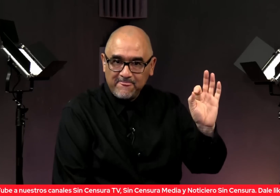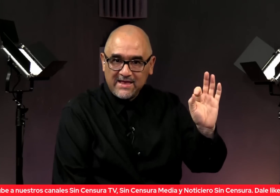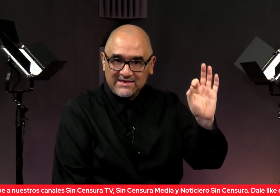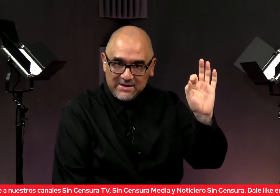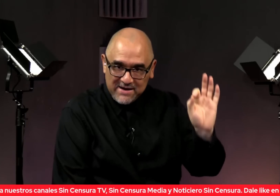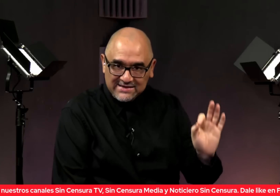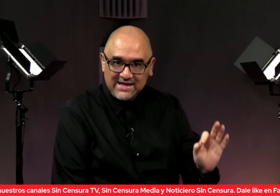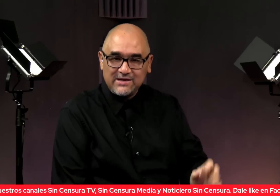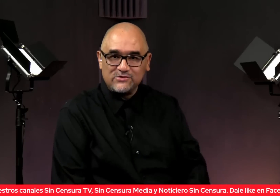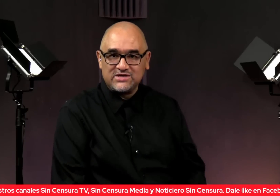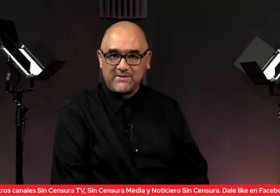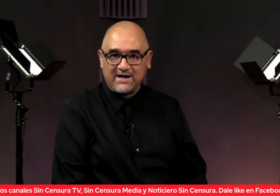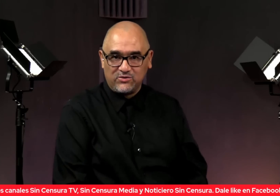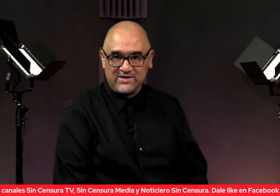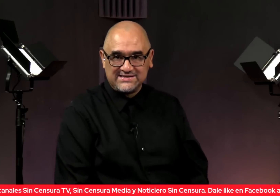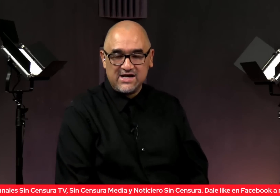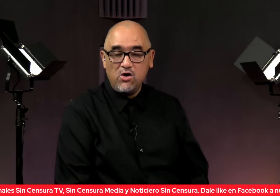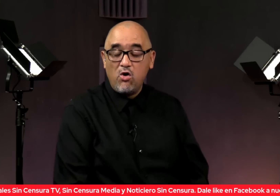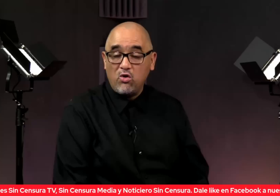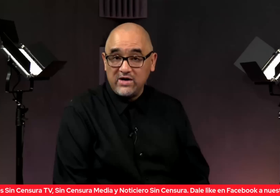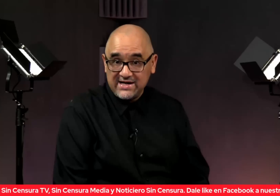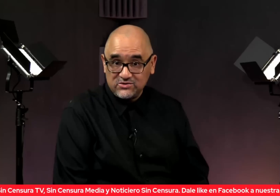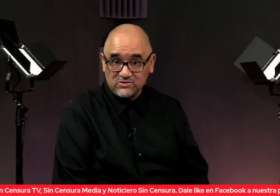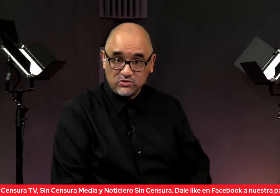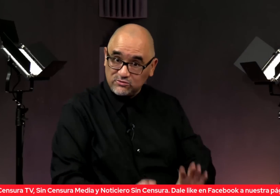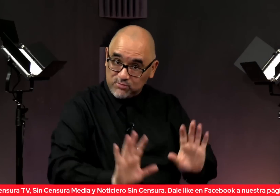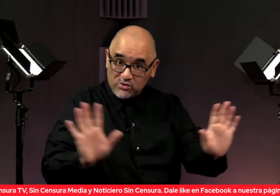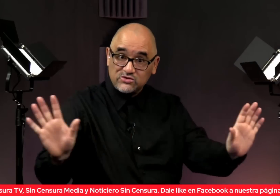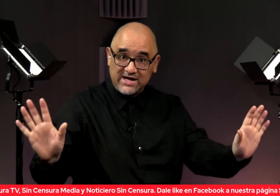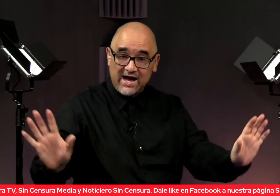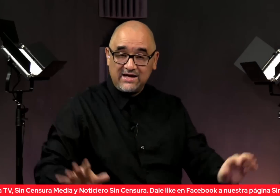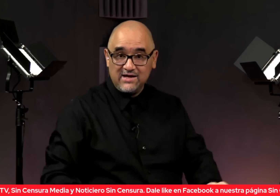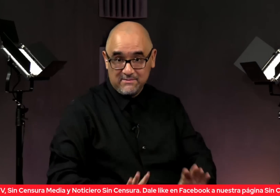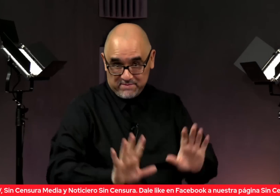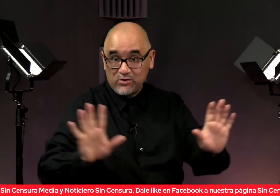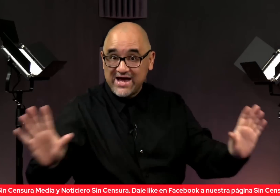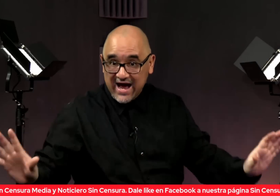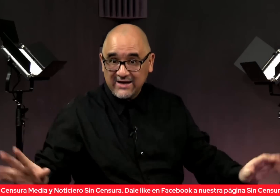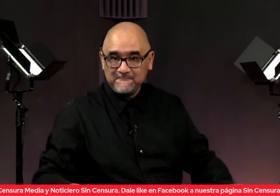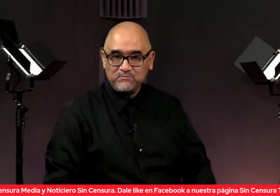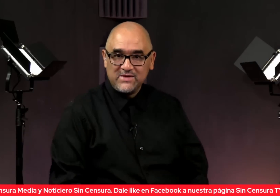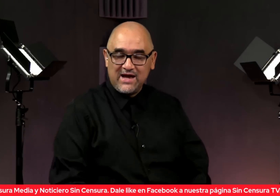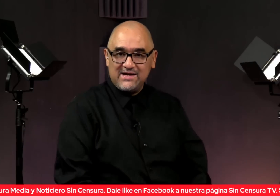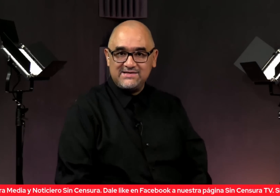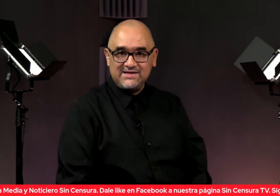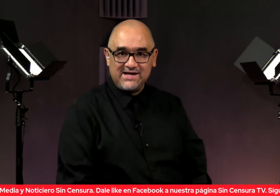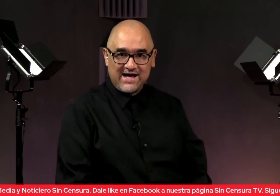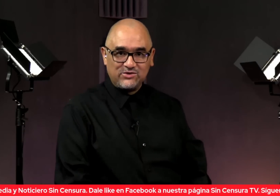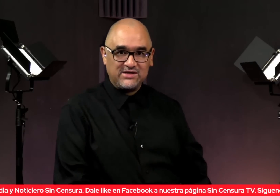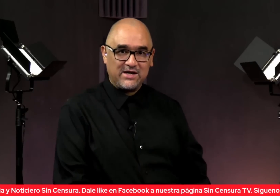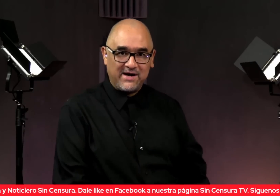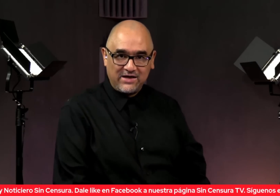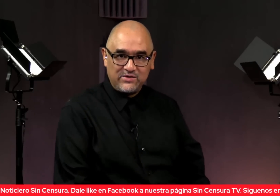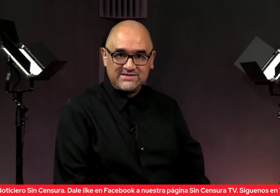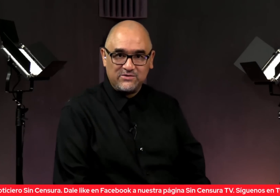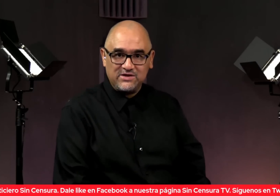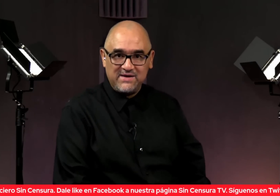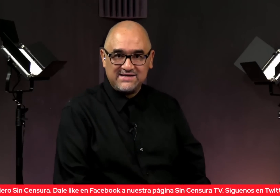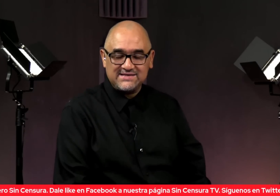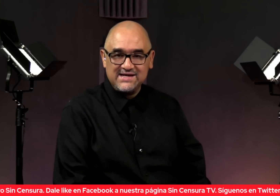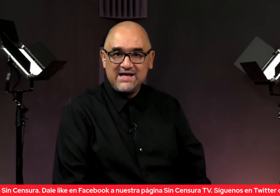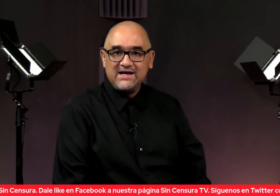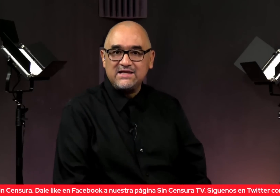justa demanda de los trabajadores honestos, los pocos que hay, pero que hay en el Sindicato de